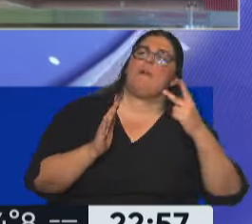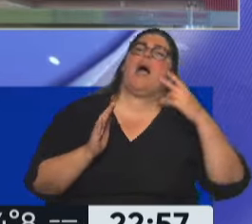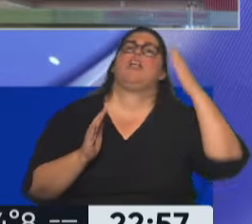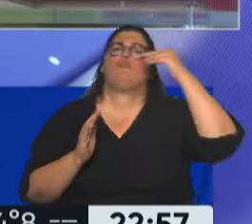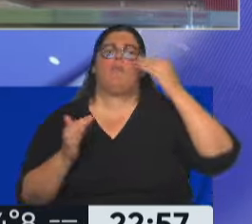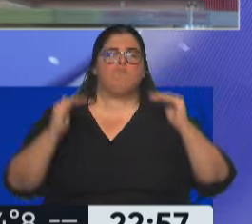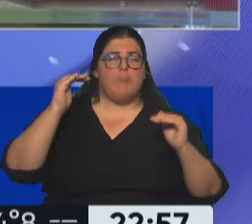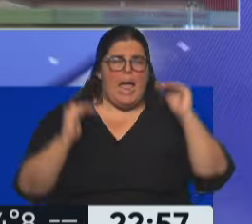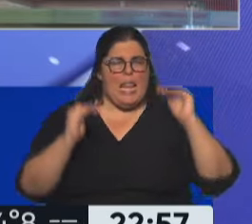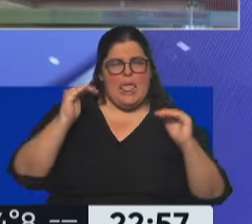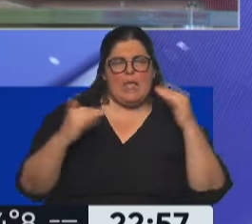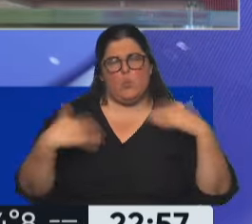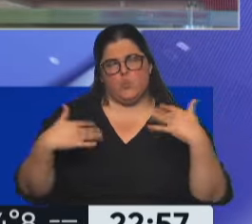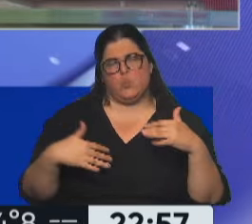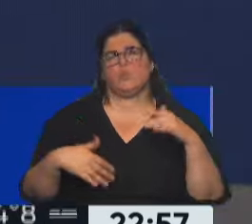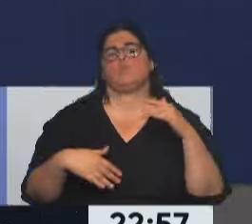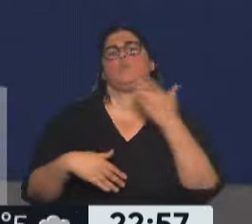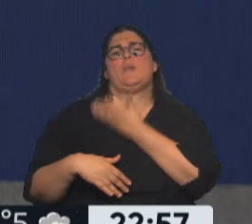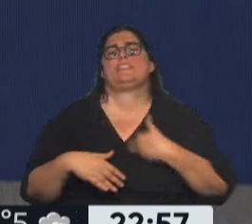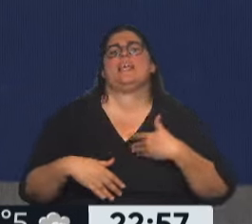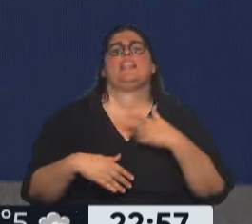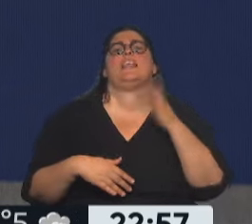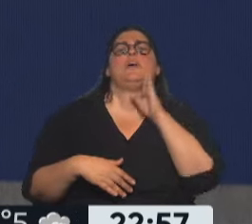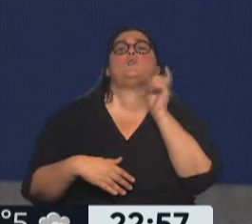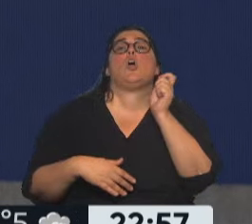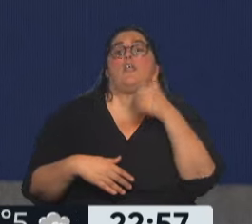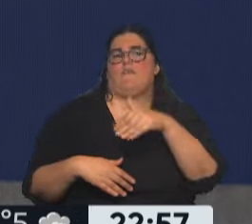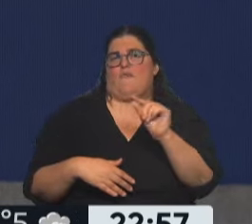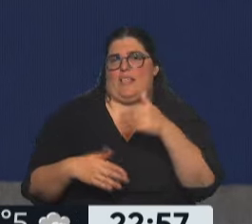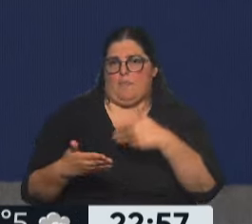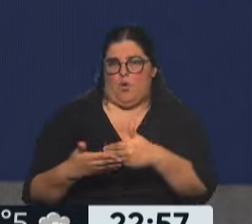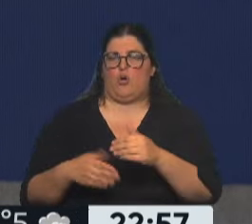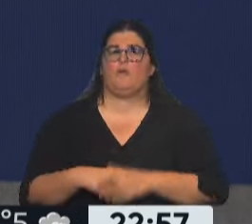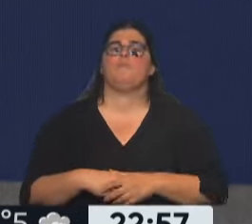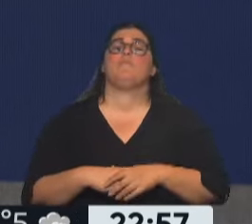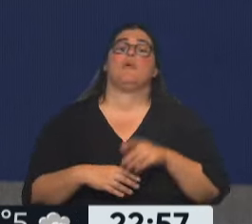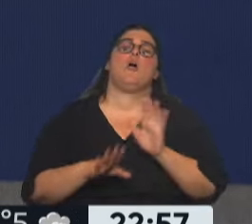próximo presidente o presidenta de Estados Unidos empate técnico según estas encuestas que está haciendo mención Leticia